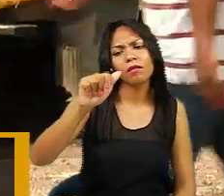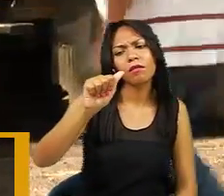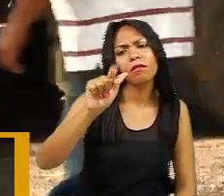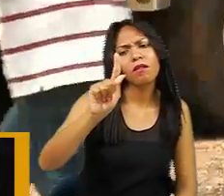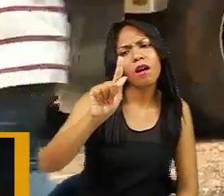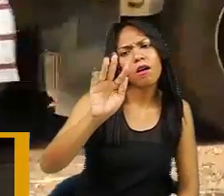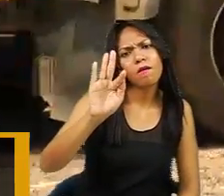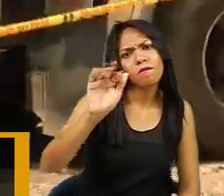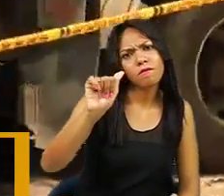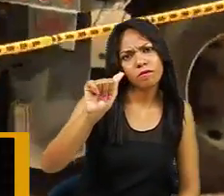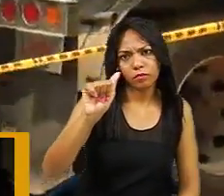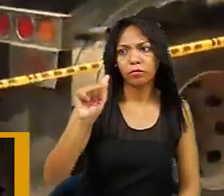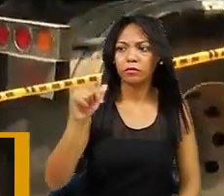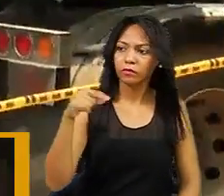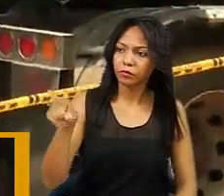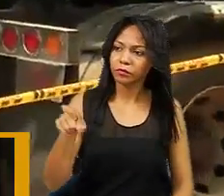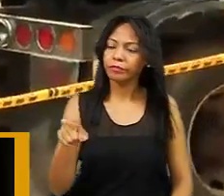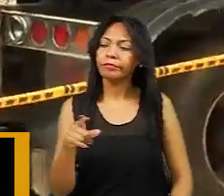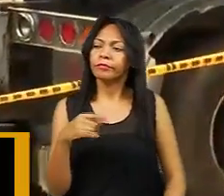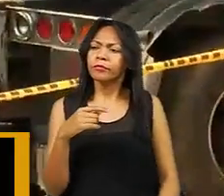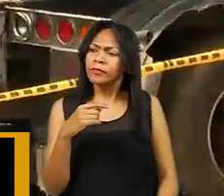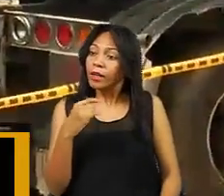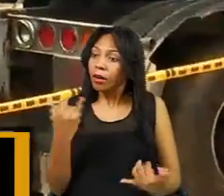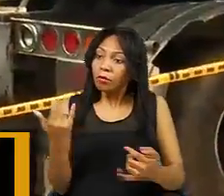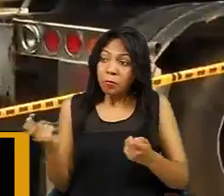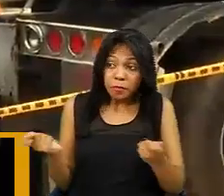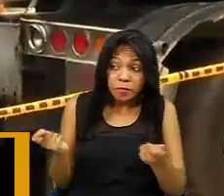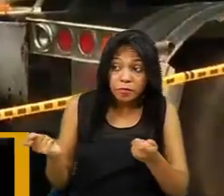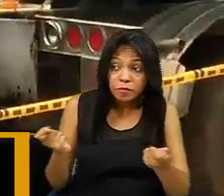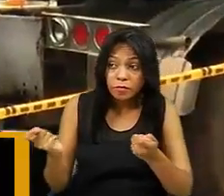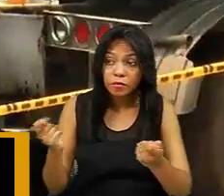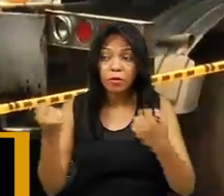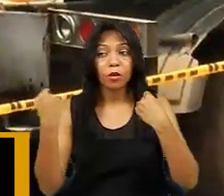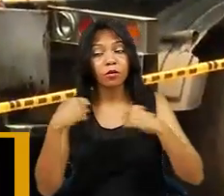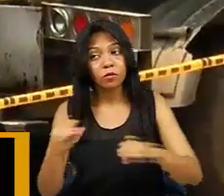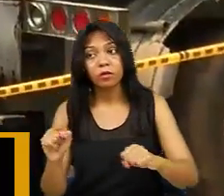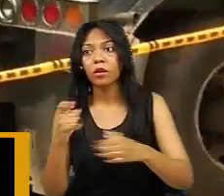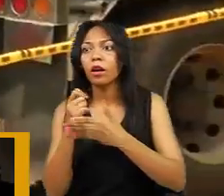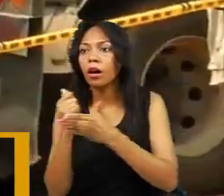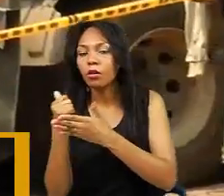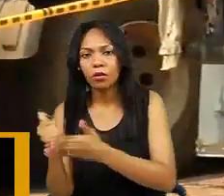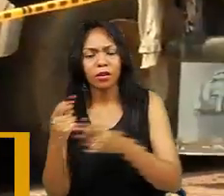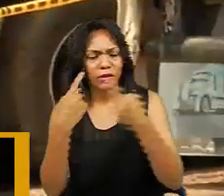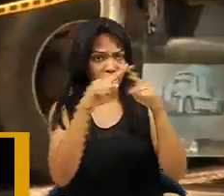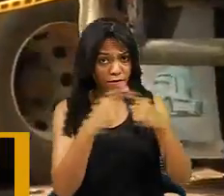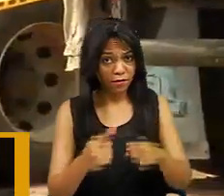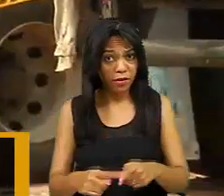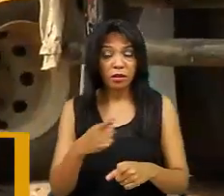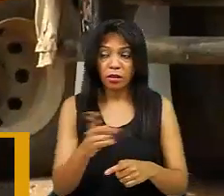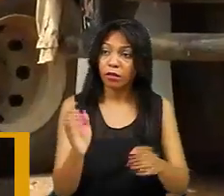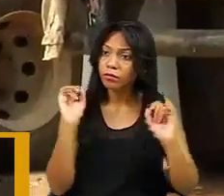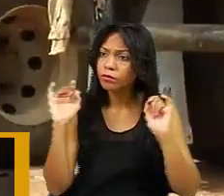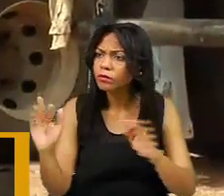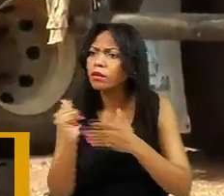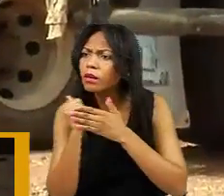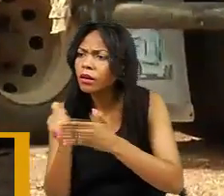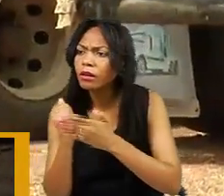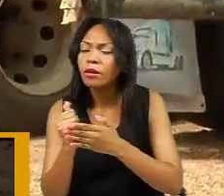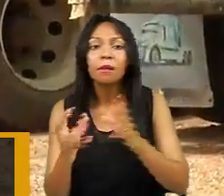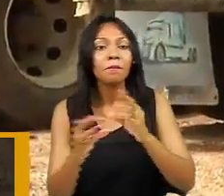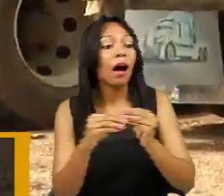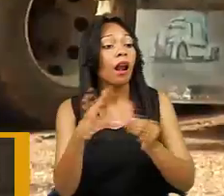que se registra a esta hora y que es tratada de controlarse por parte de organismos de socorro y también de la